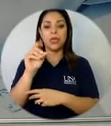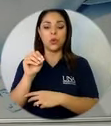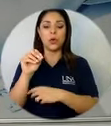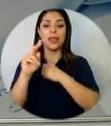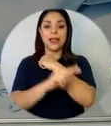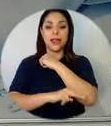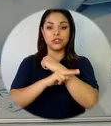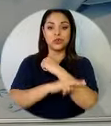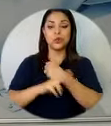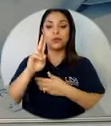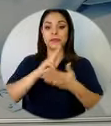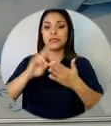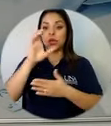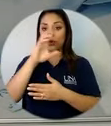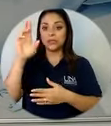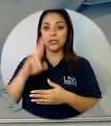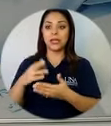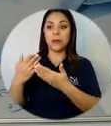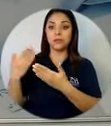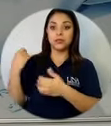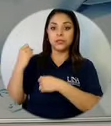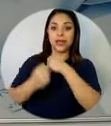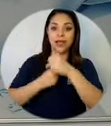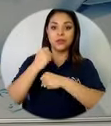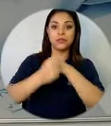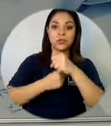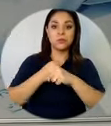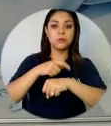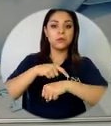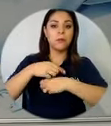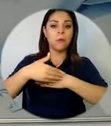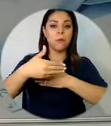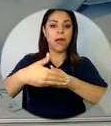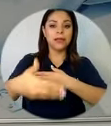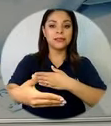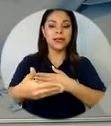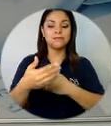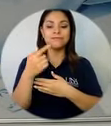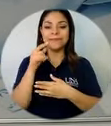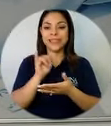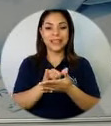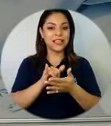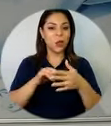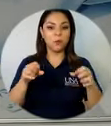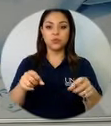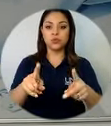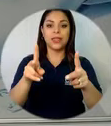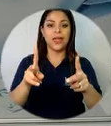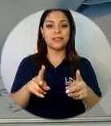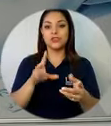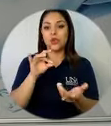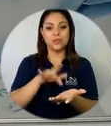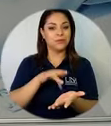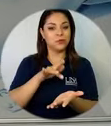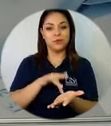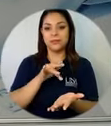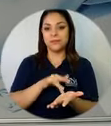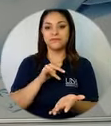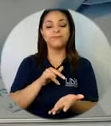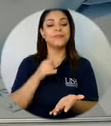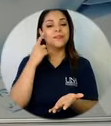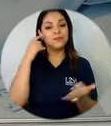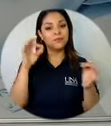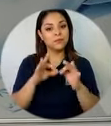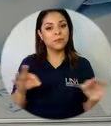en la Universidad de Costa Rica desde hace ya varios años, y conforme el tiempo pasa, implica que esa oportunidad la vamos desperdiciando, y